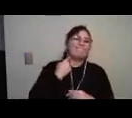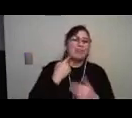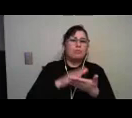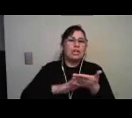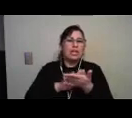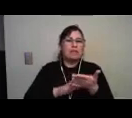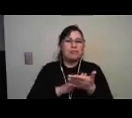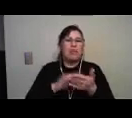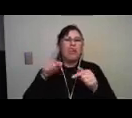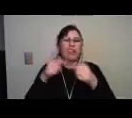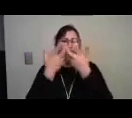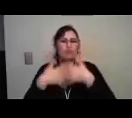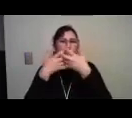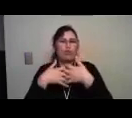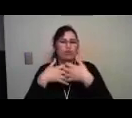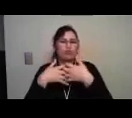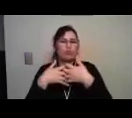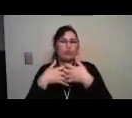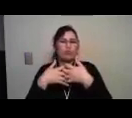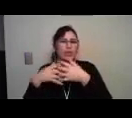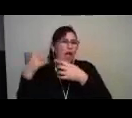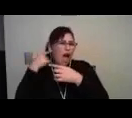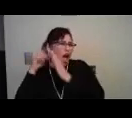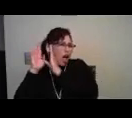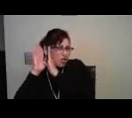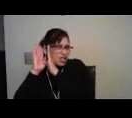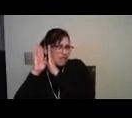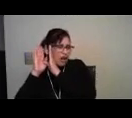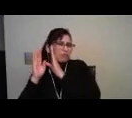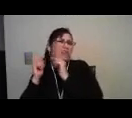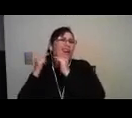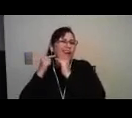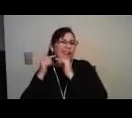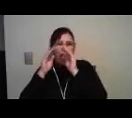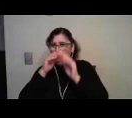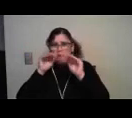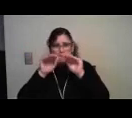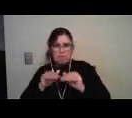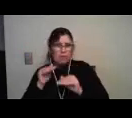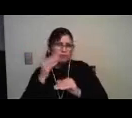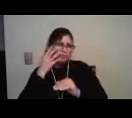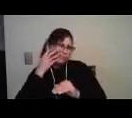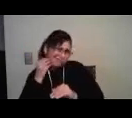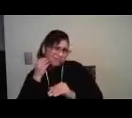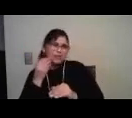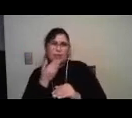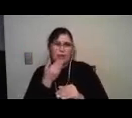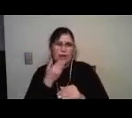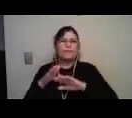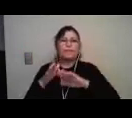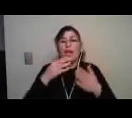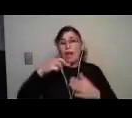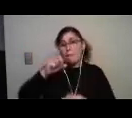en la función auditiva del mismo lado, ¿ya? En general se clasifican en parálisis